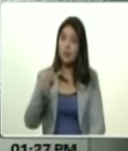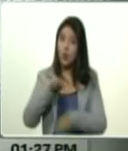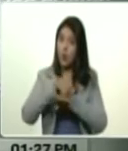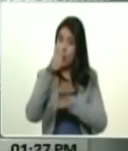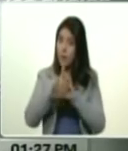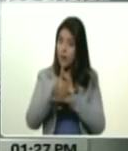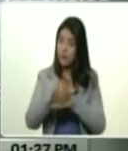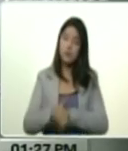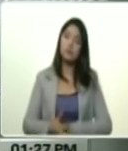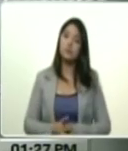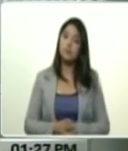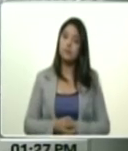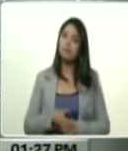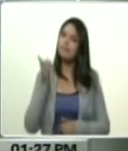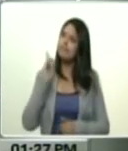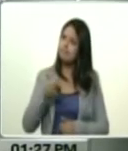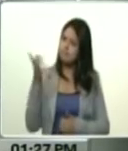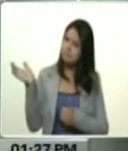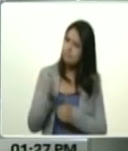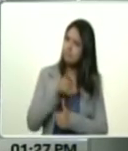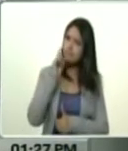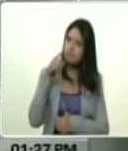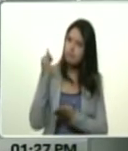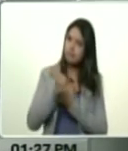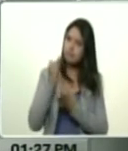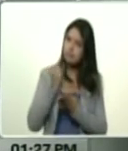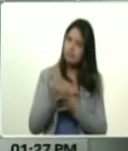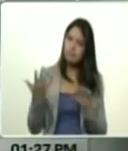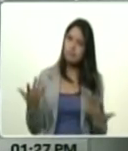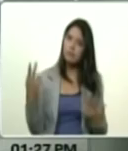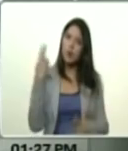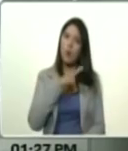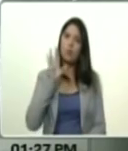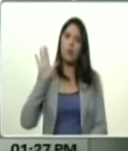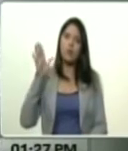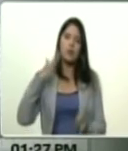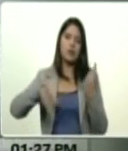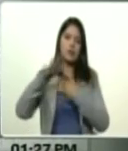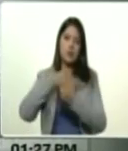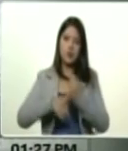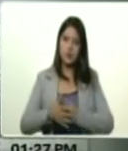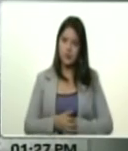hecho, se les encontró evidencias que los comprometen en todo el evento.